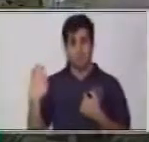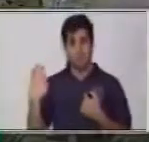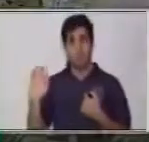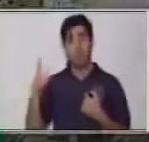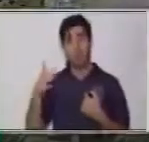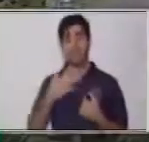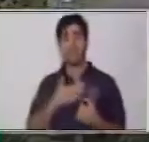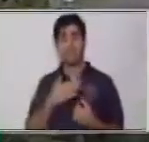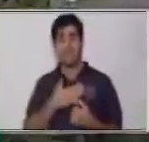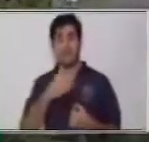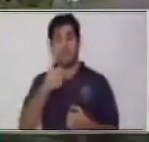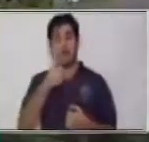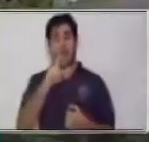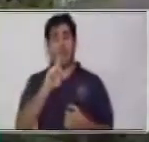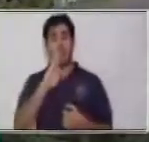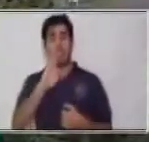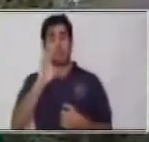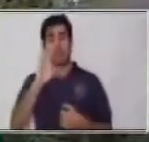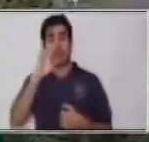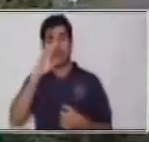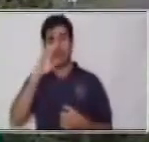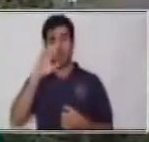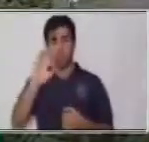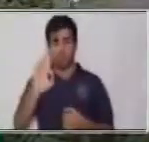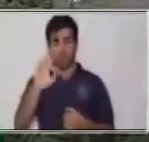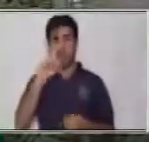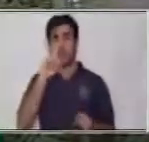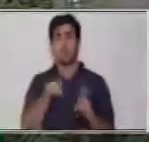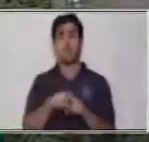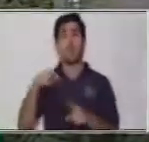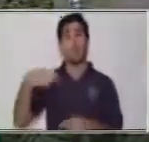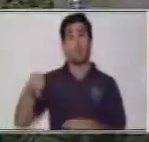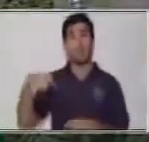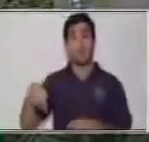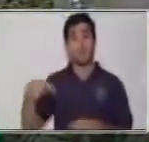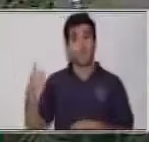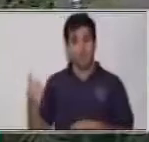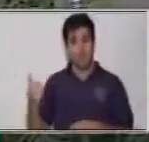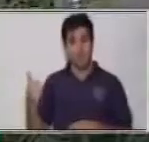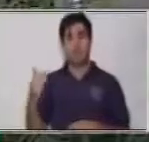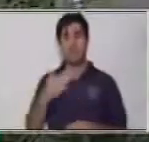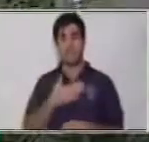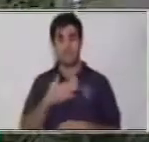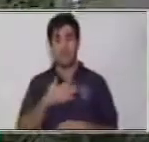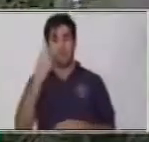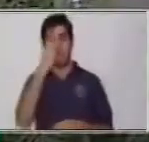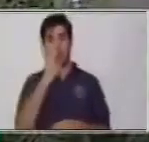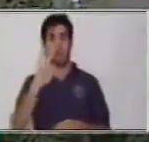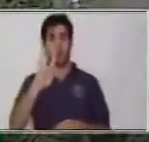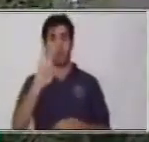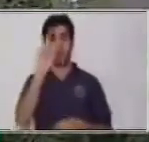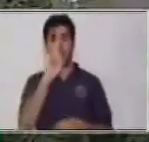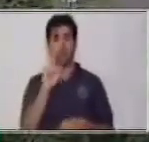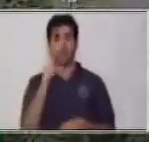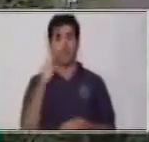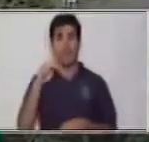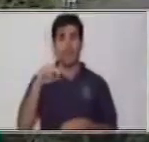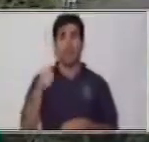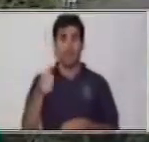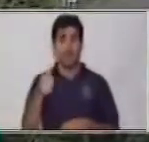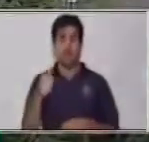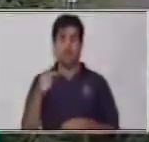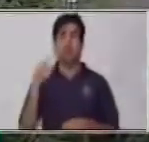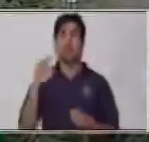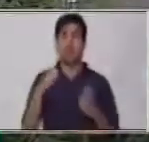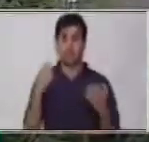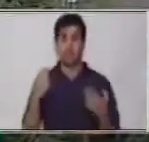y una prima llamada Susana. En esa reunión llegan todos los primos y tíos